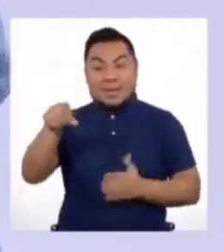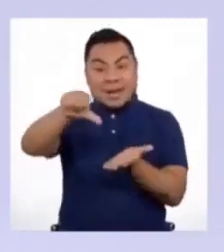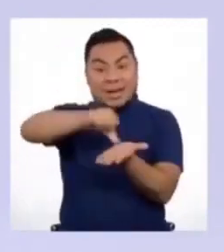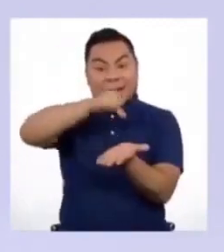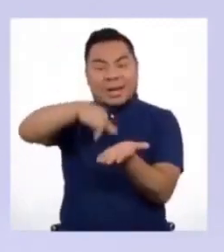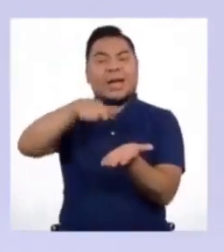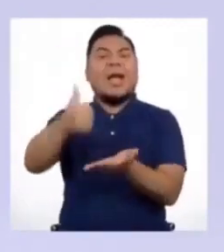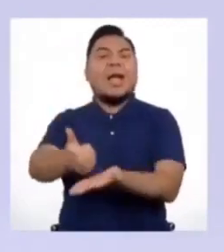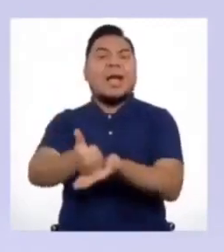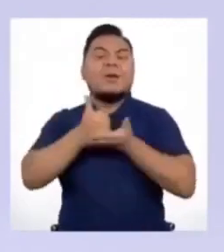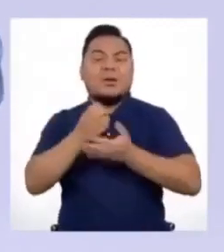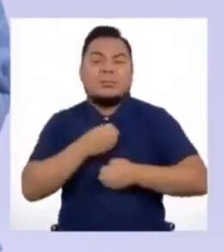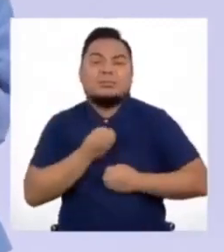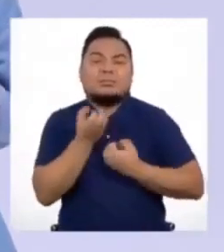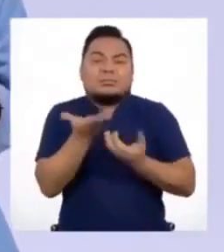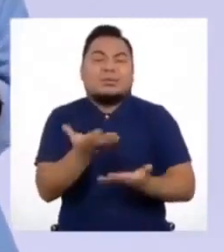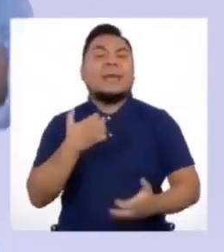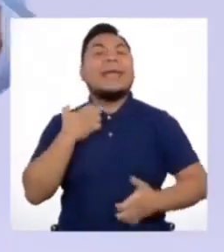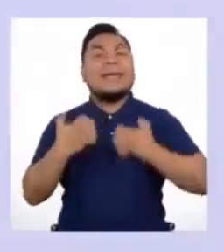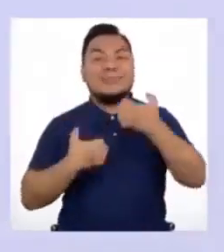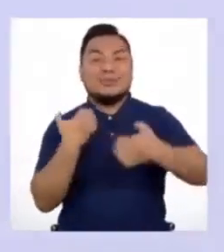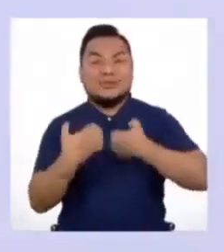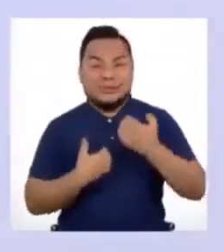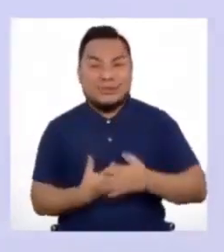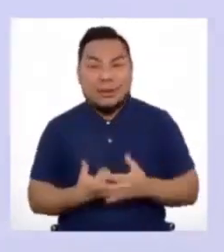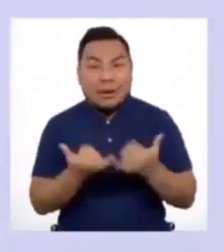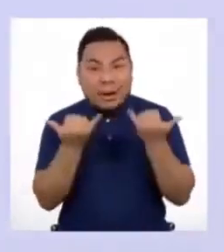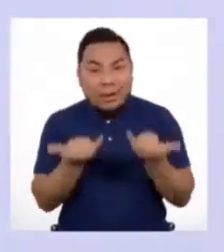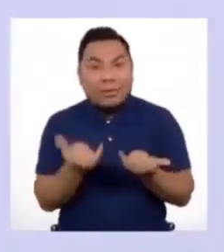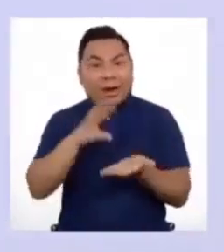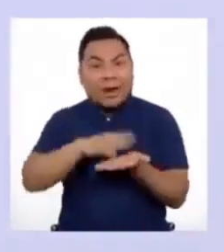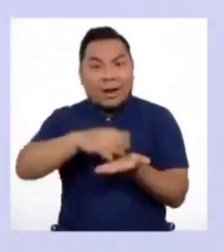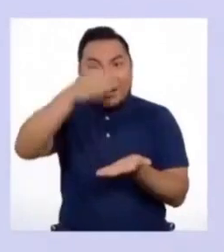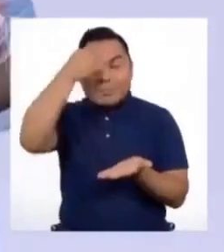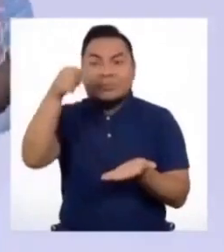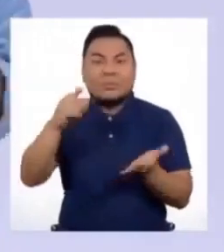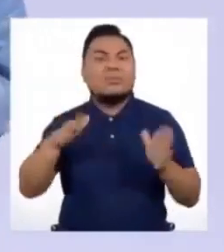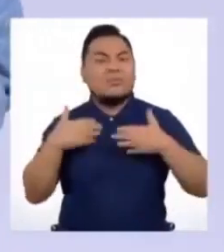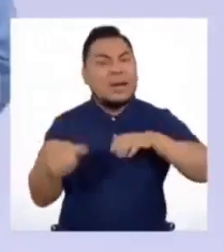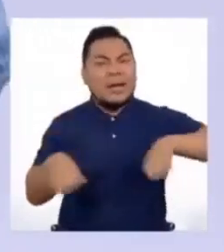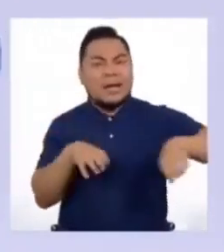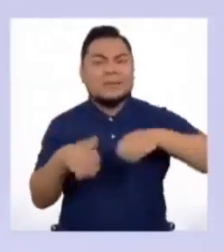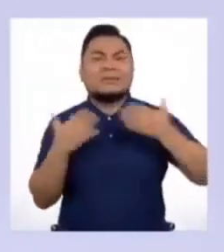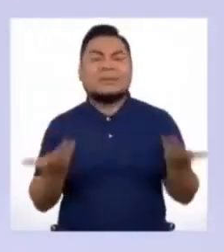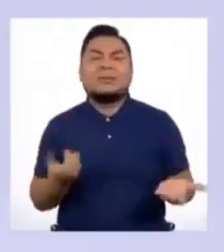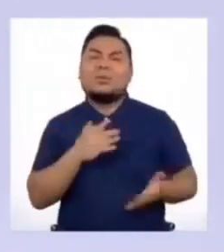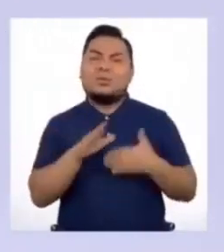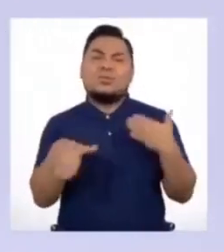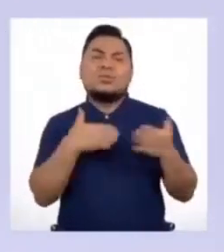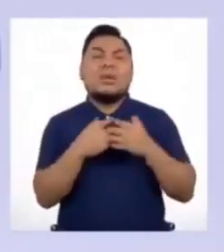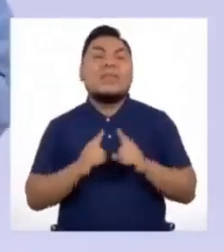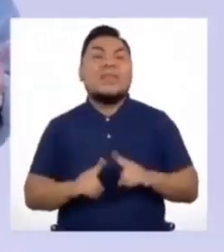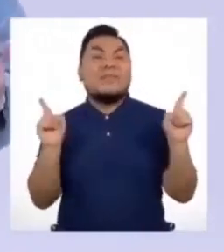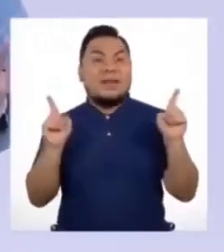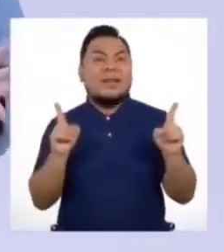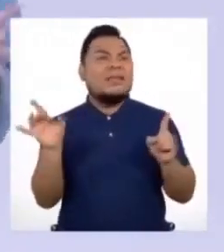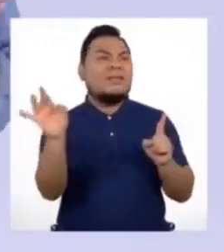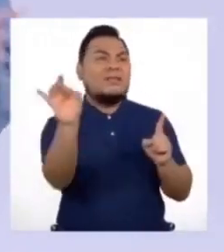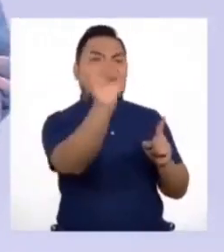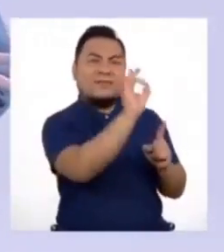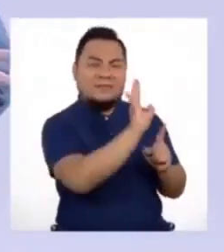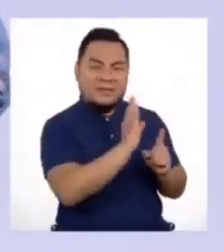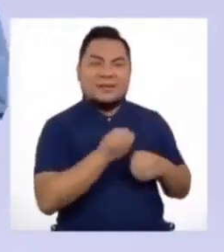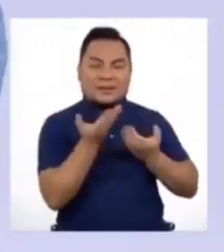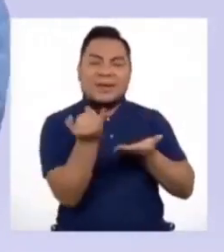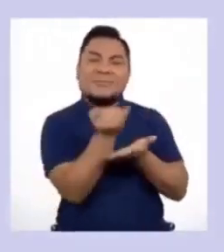a reconocer y expresar nuestras emociones. Y hoy aprendimos que lo podemos hacer a través de un recurso diferente a todos los demás,